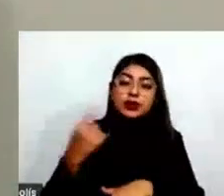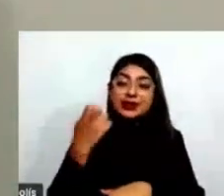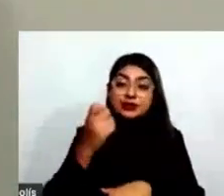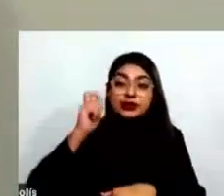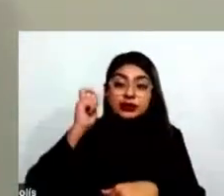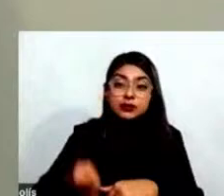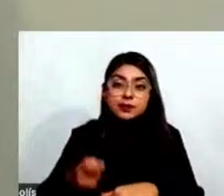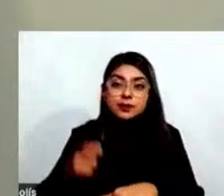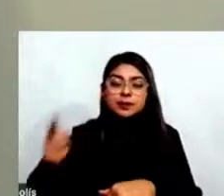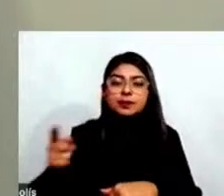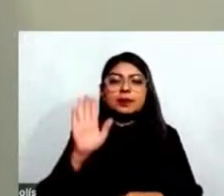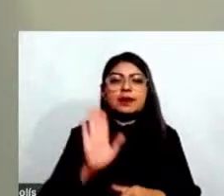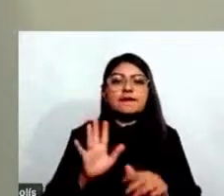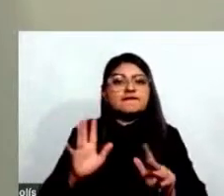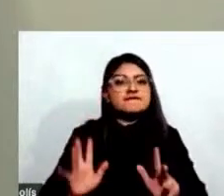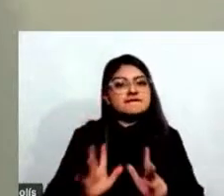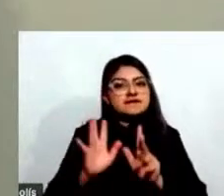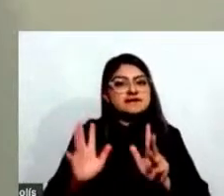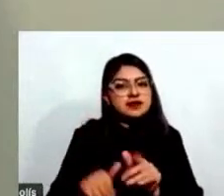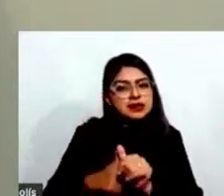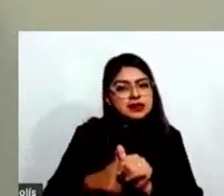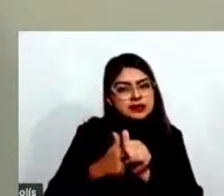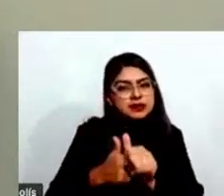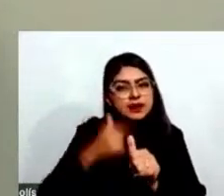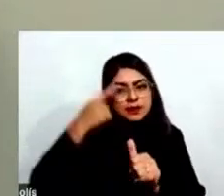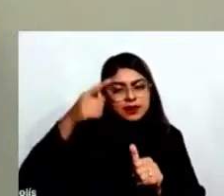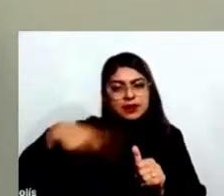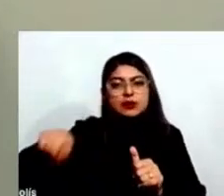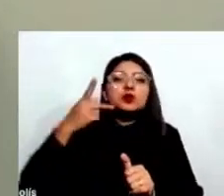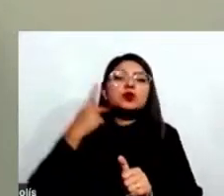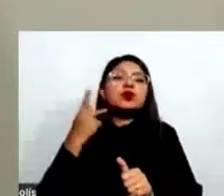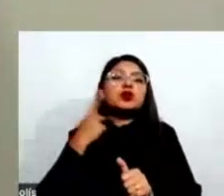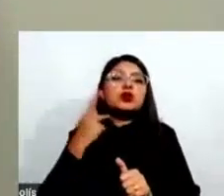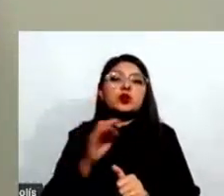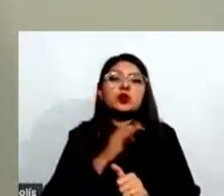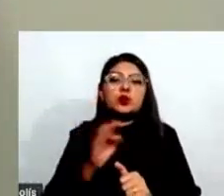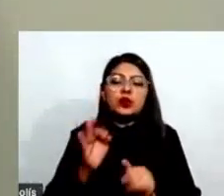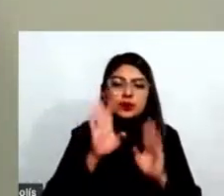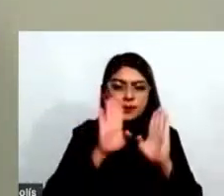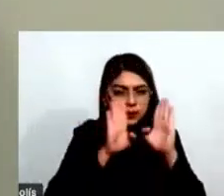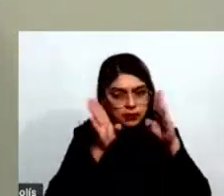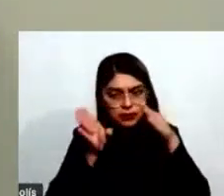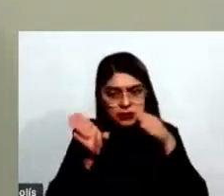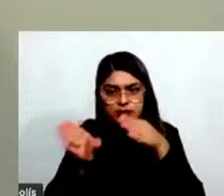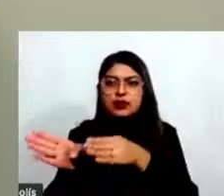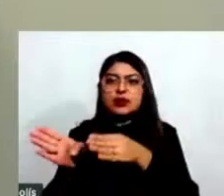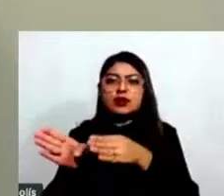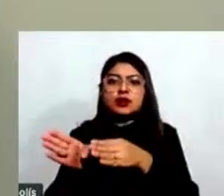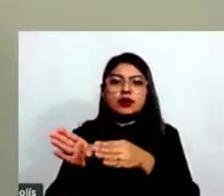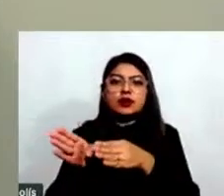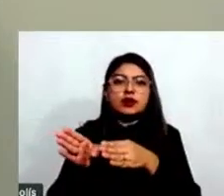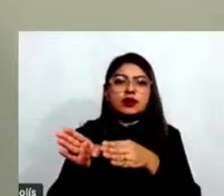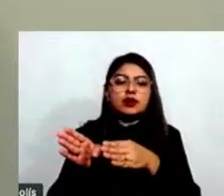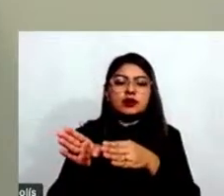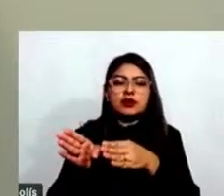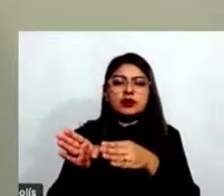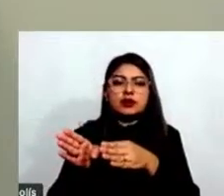que los actores políticos dirigieran su atención como en efecto ha